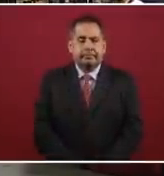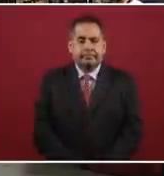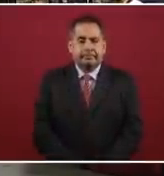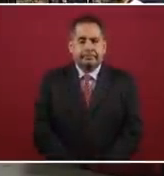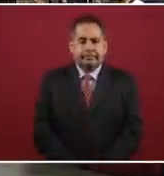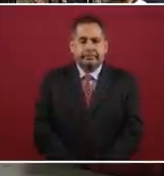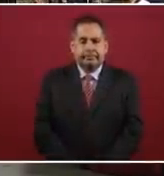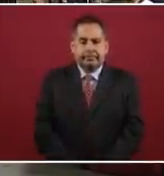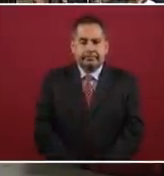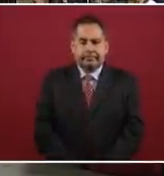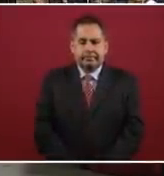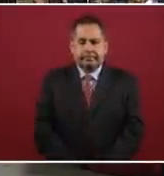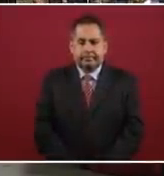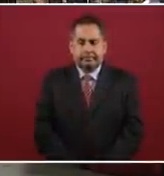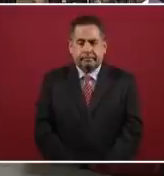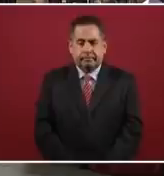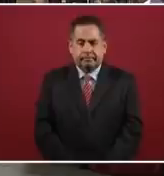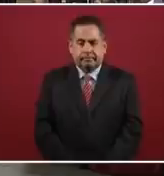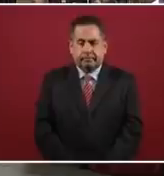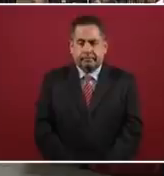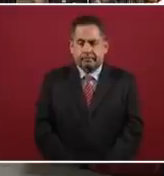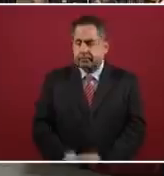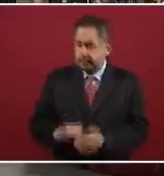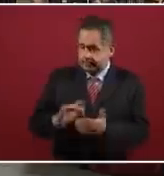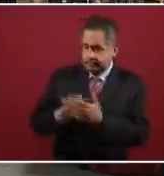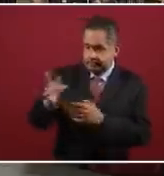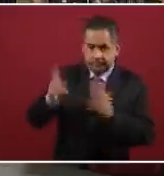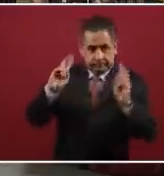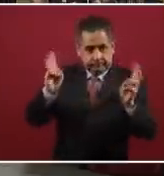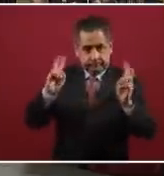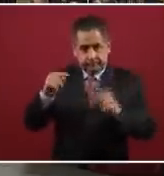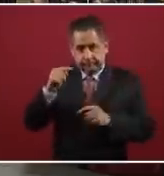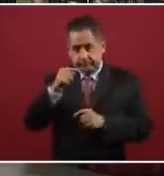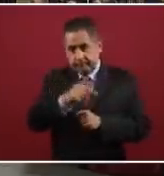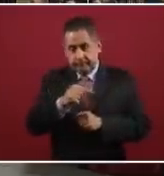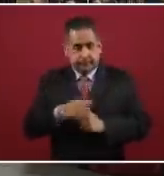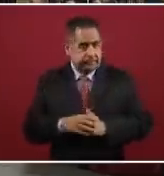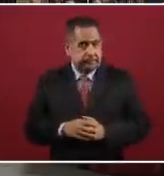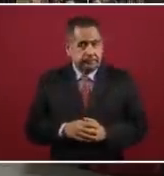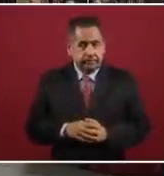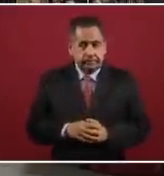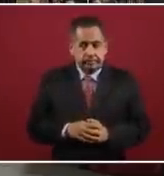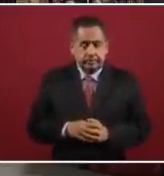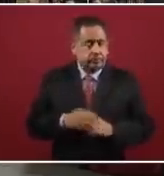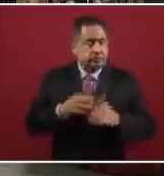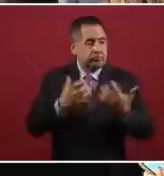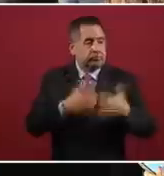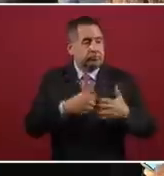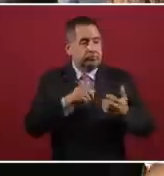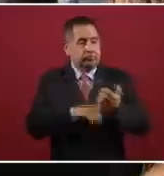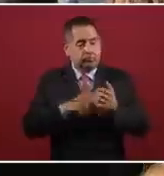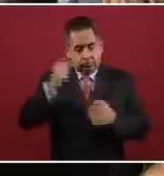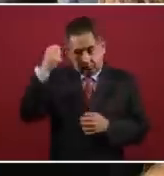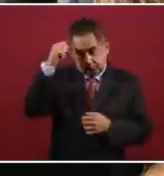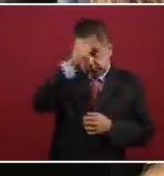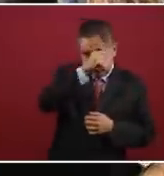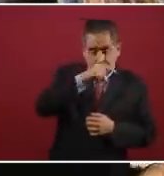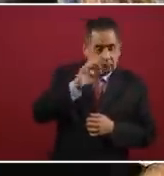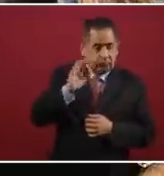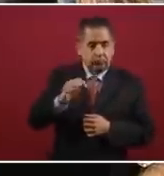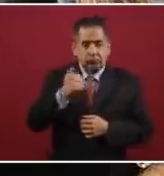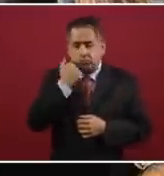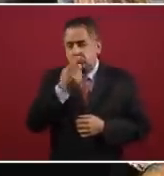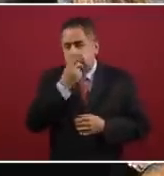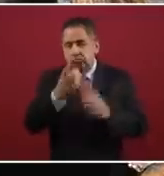A ver. Muchas gracias por el tema del pinole y de la producción de los tarahumaras. Quiero nada